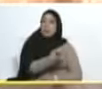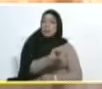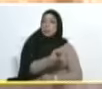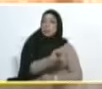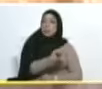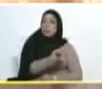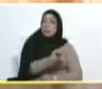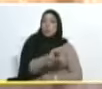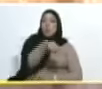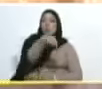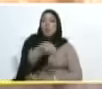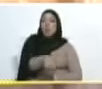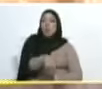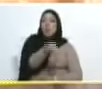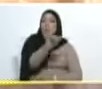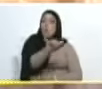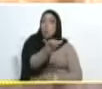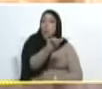que un día como hoy